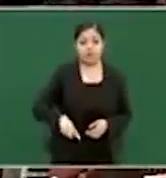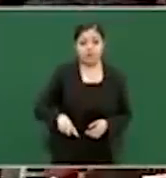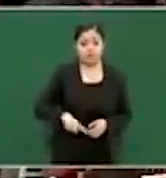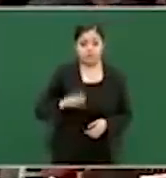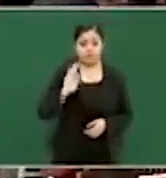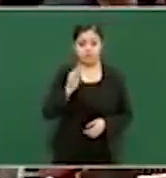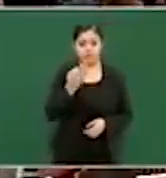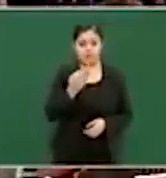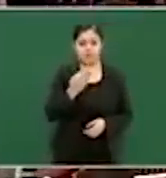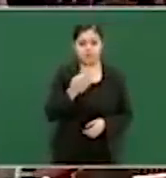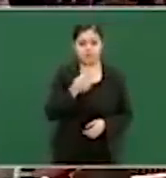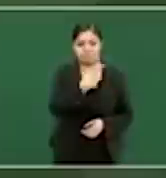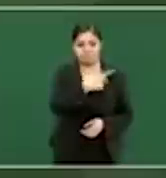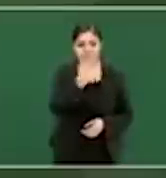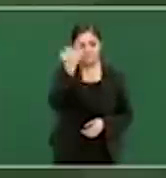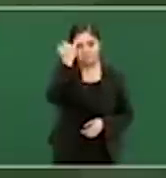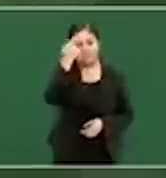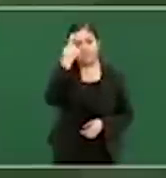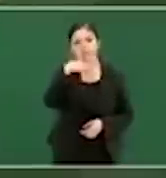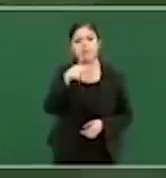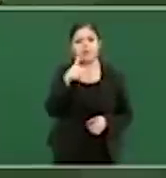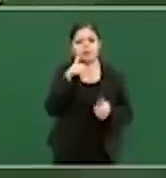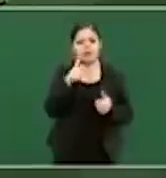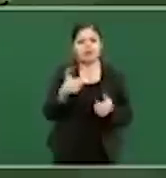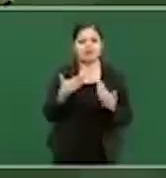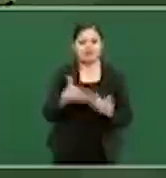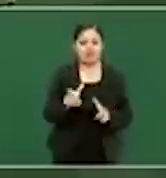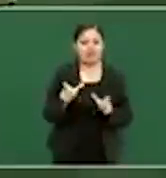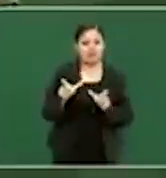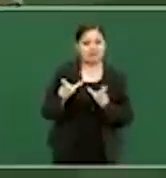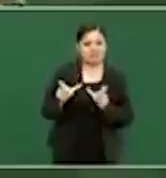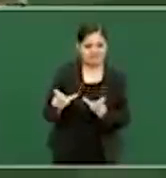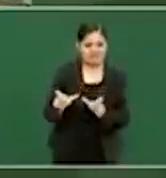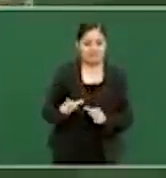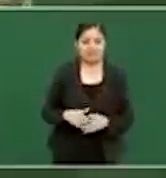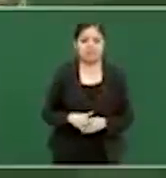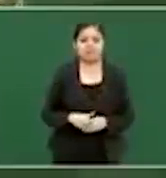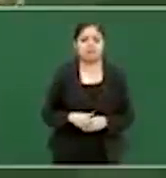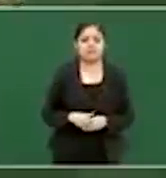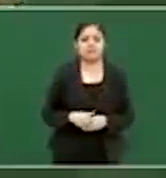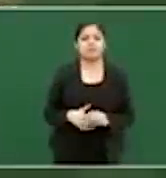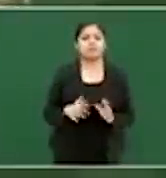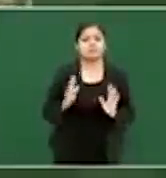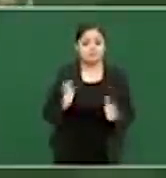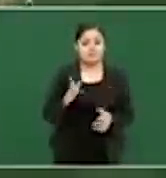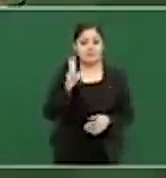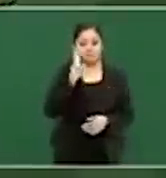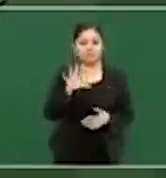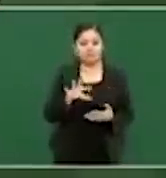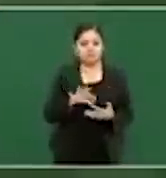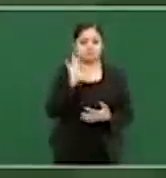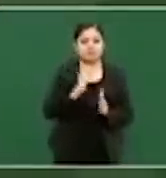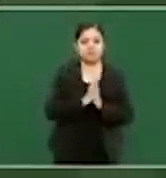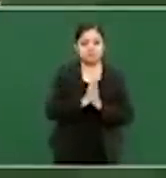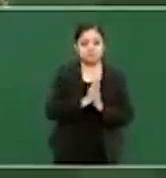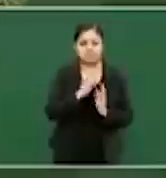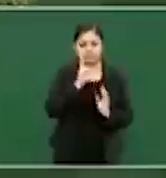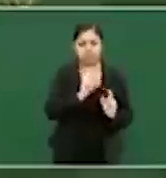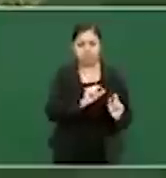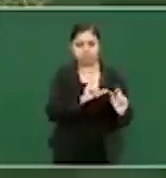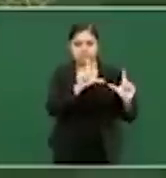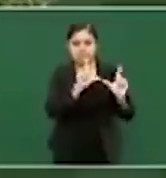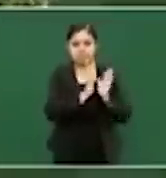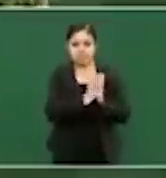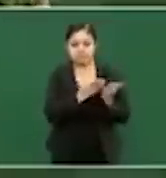estrategia para atender la problemática de la seguridad pública, se identificó, por favor, la primera